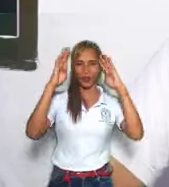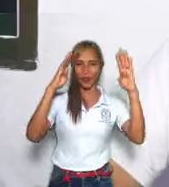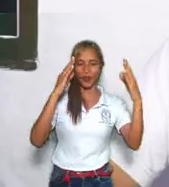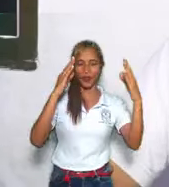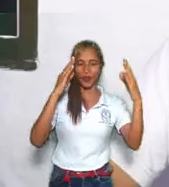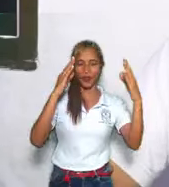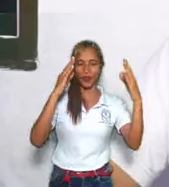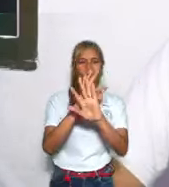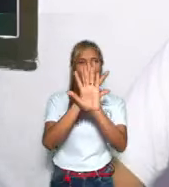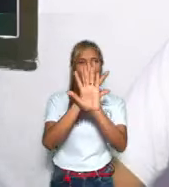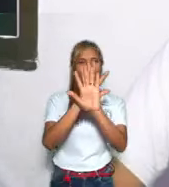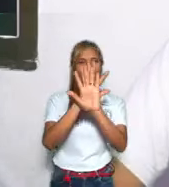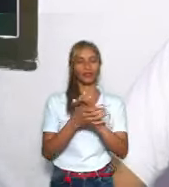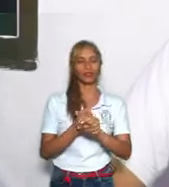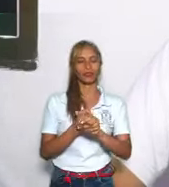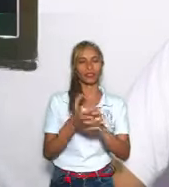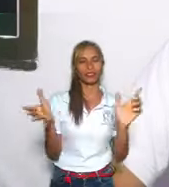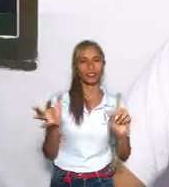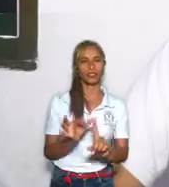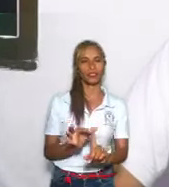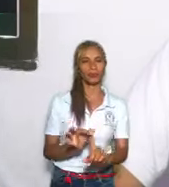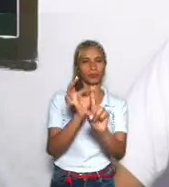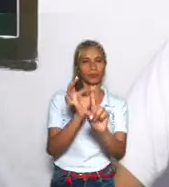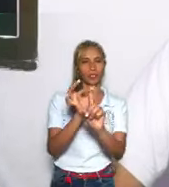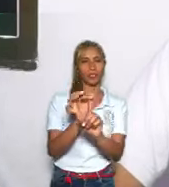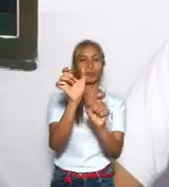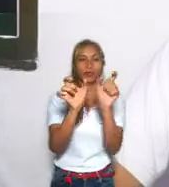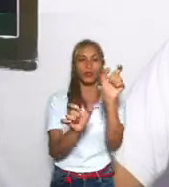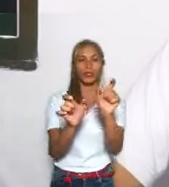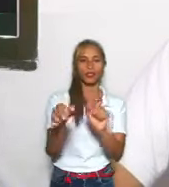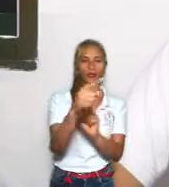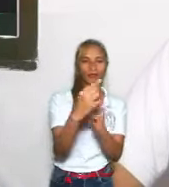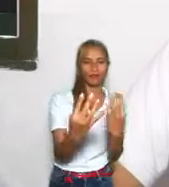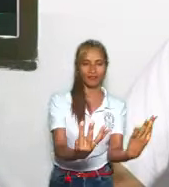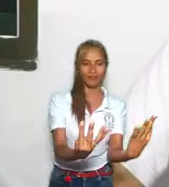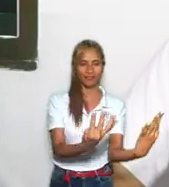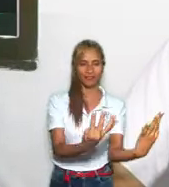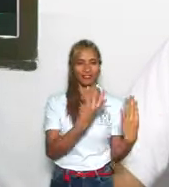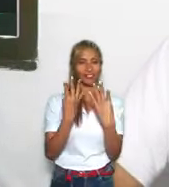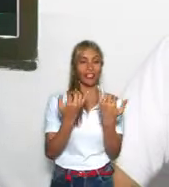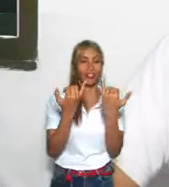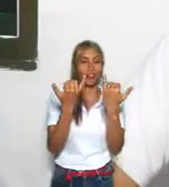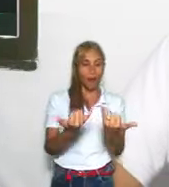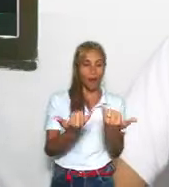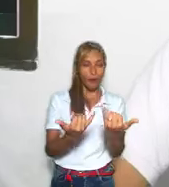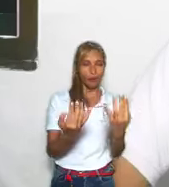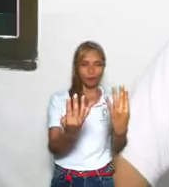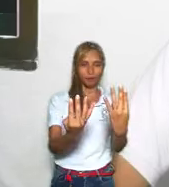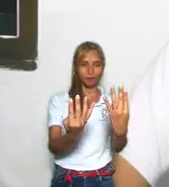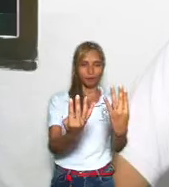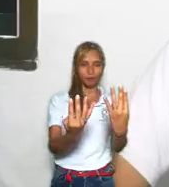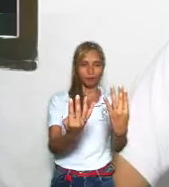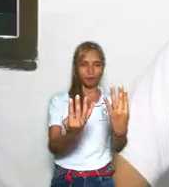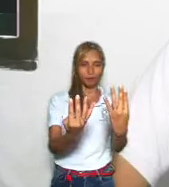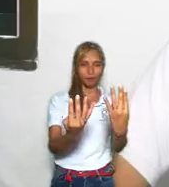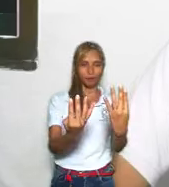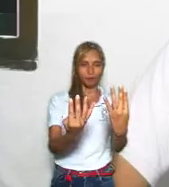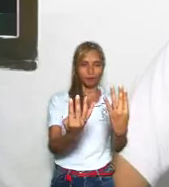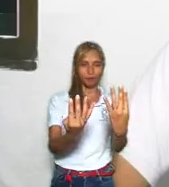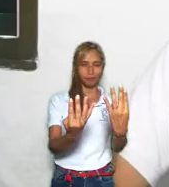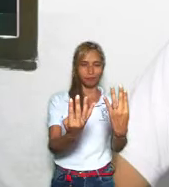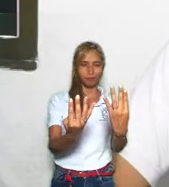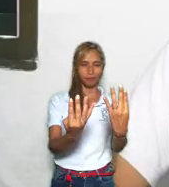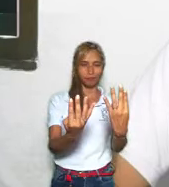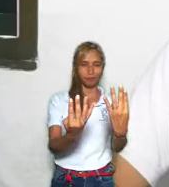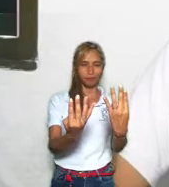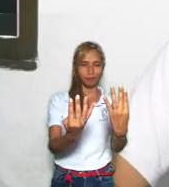buenos días. Un saludo especial a los seguidores, a todas las personas que en este momento están conectadas aquí, atentas a este que